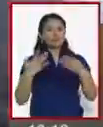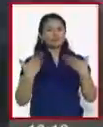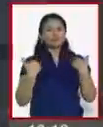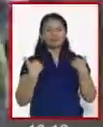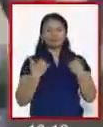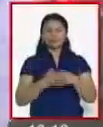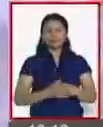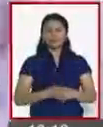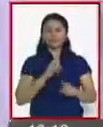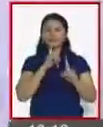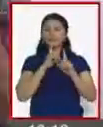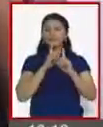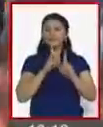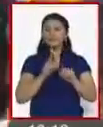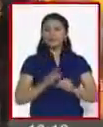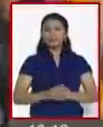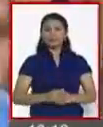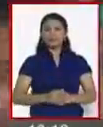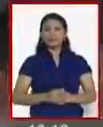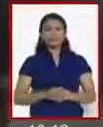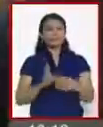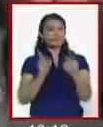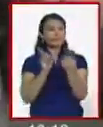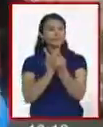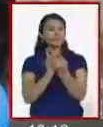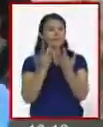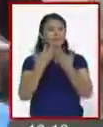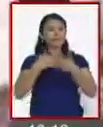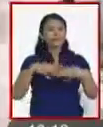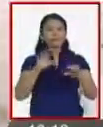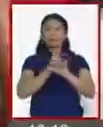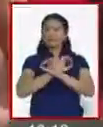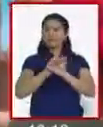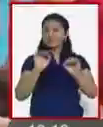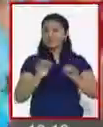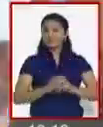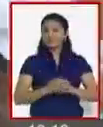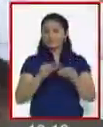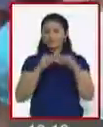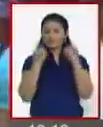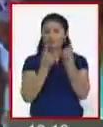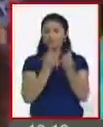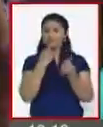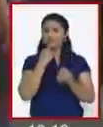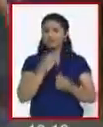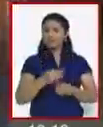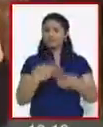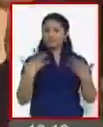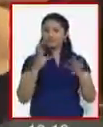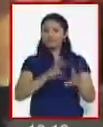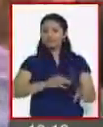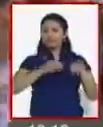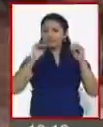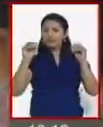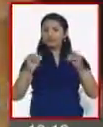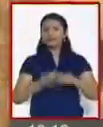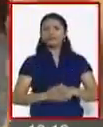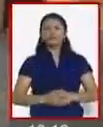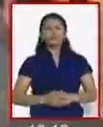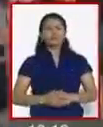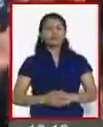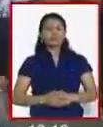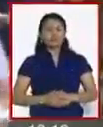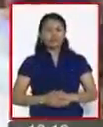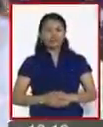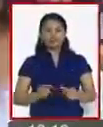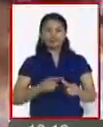sacado una ordenanza sin consensuar con el sector y ya nomás él dice trasladar sin invitar a